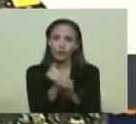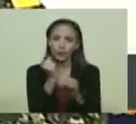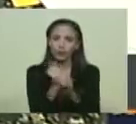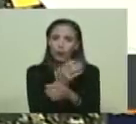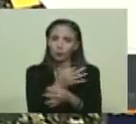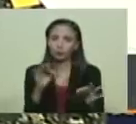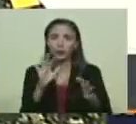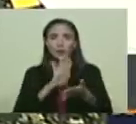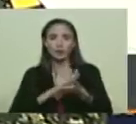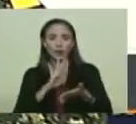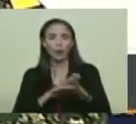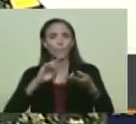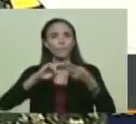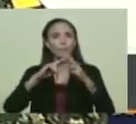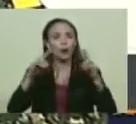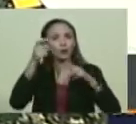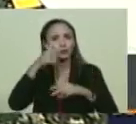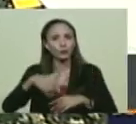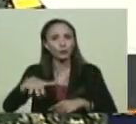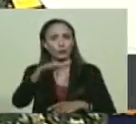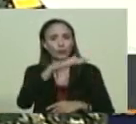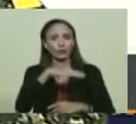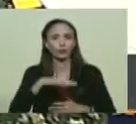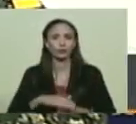la tranquilidad y la paz de nuestro pueblo.